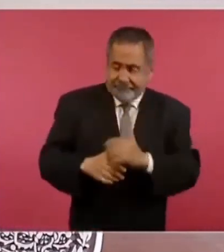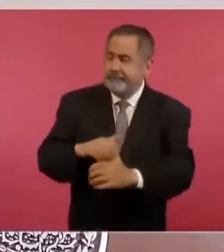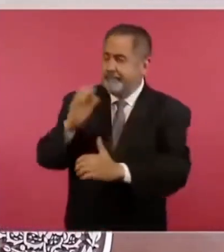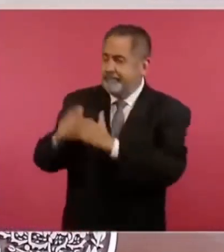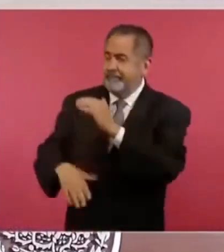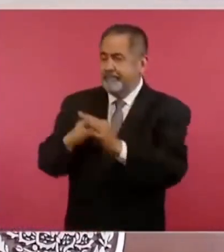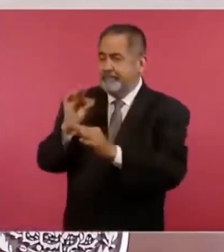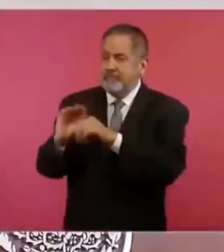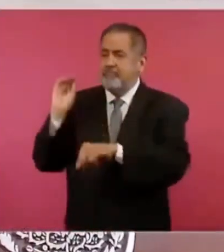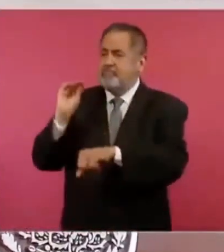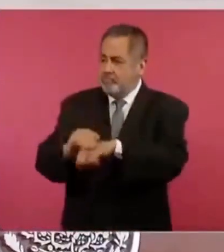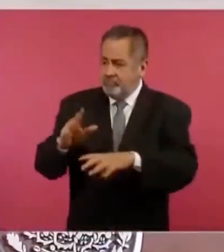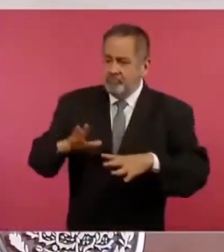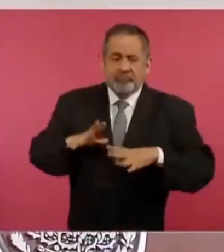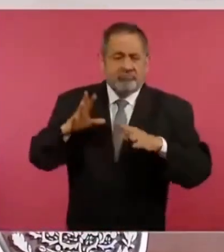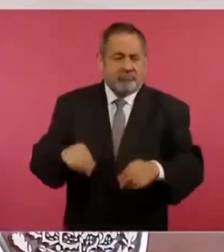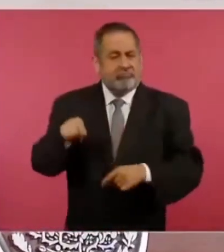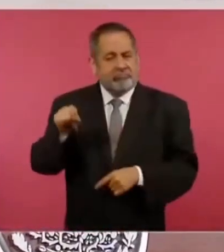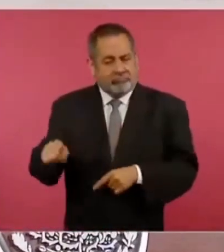dejar instalada